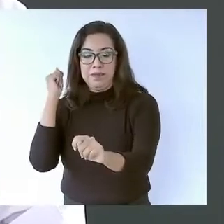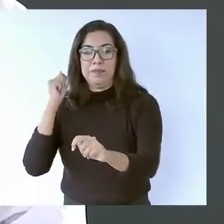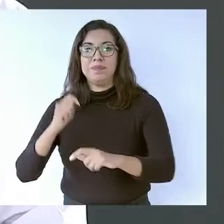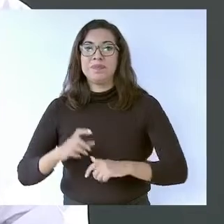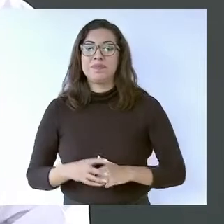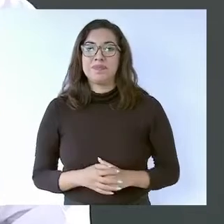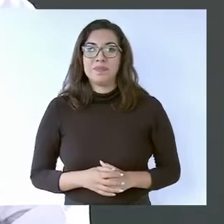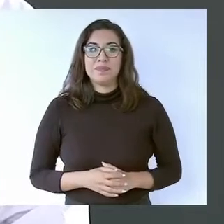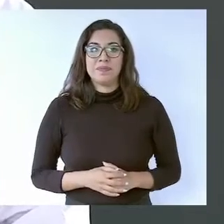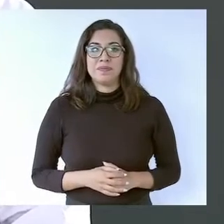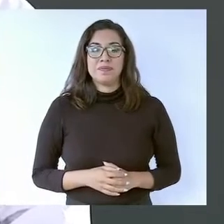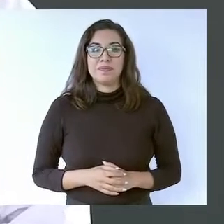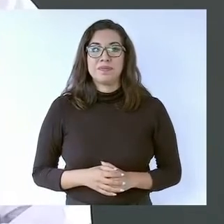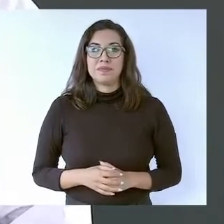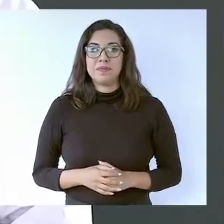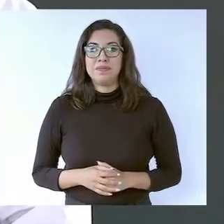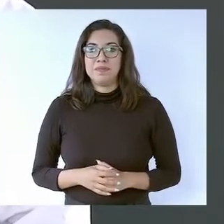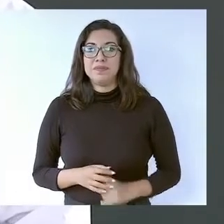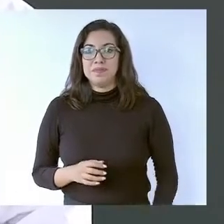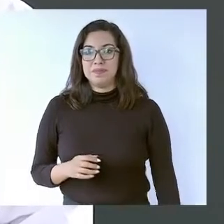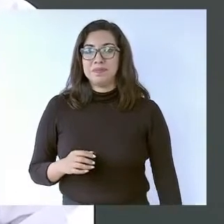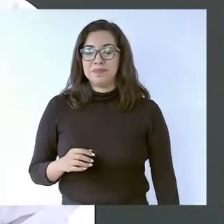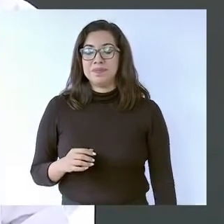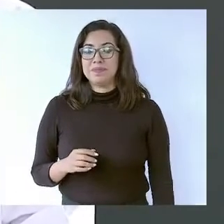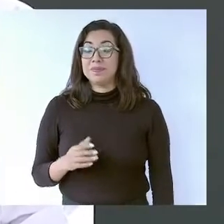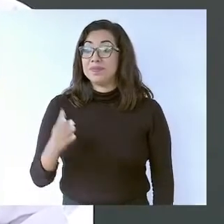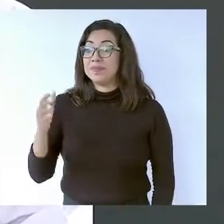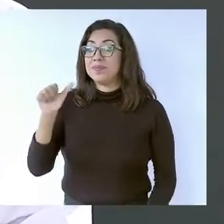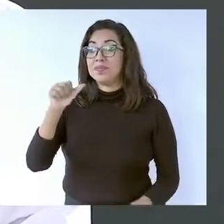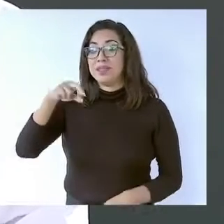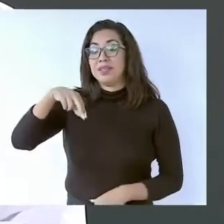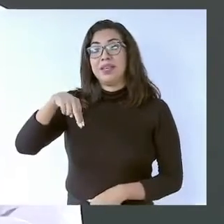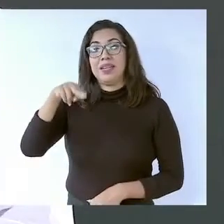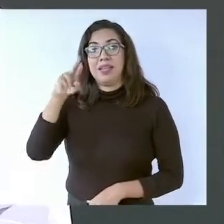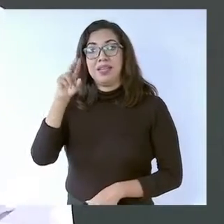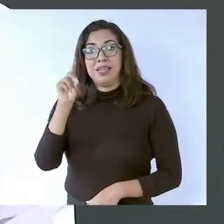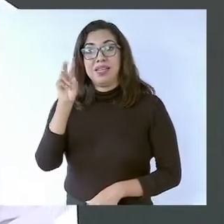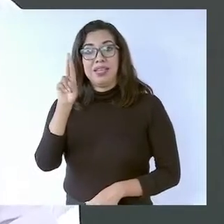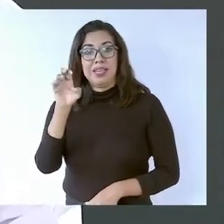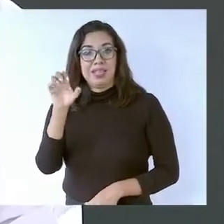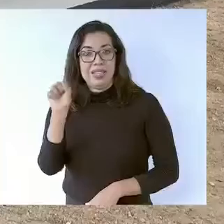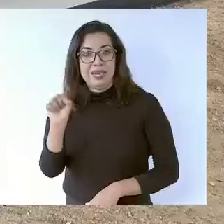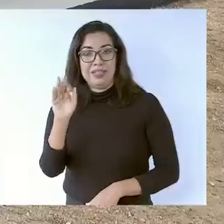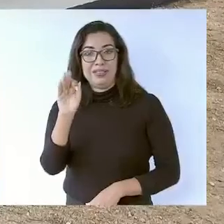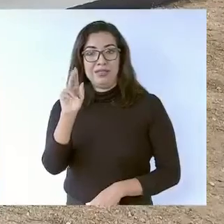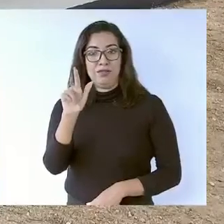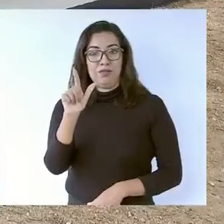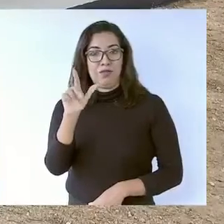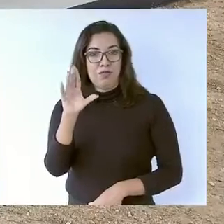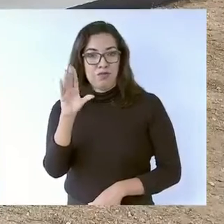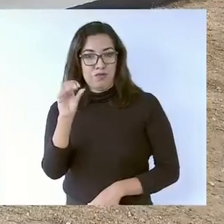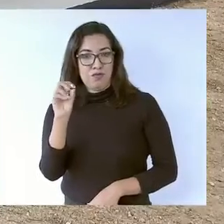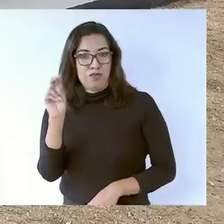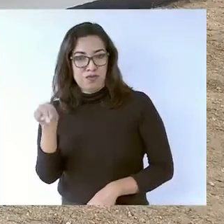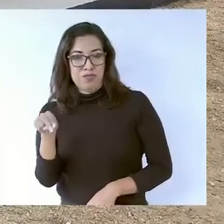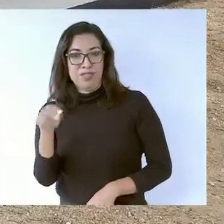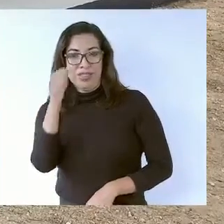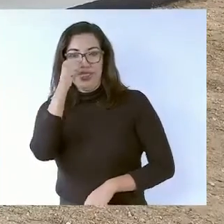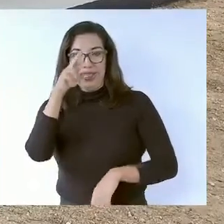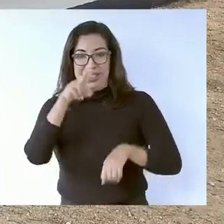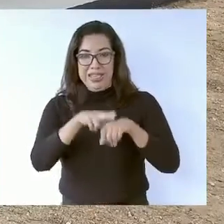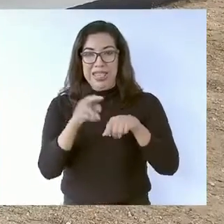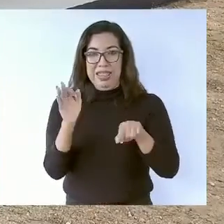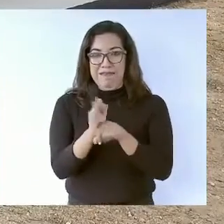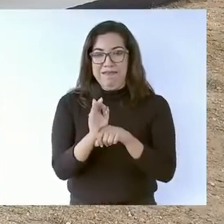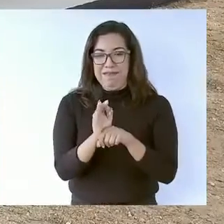Leal. General André Fulón, subsecretario de la Defensa Nacional. Director general